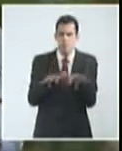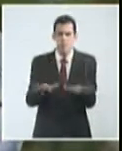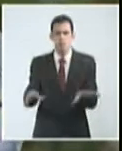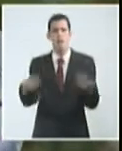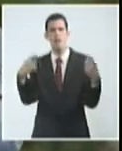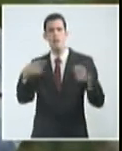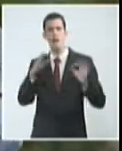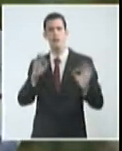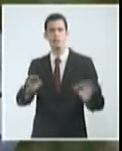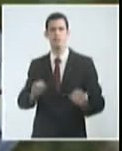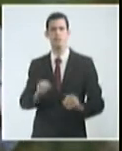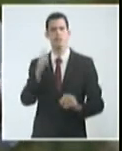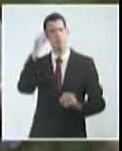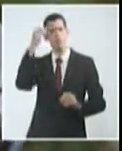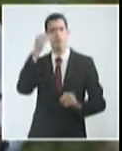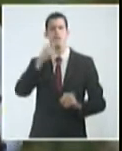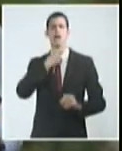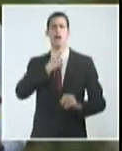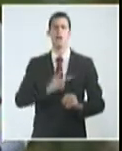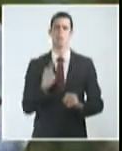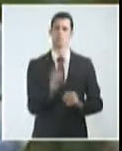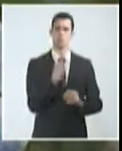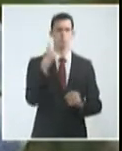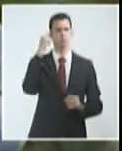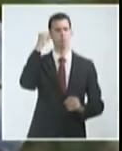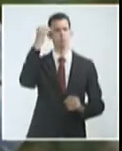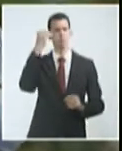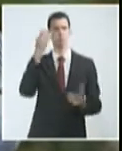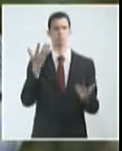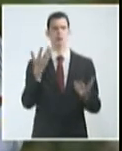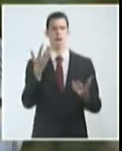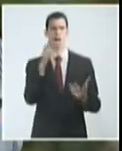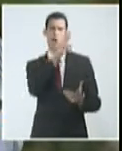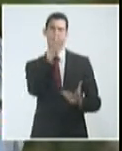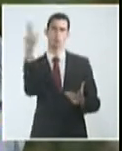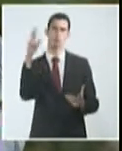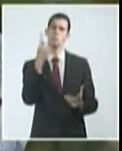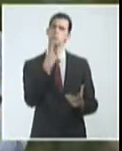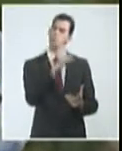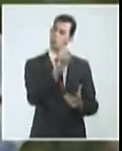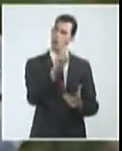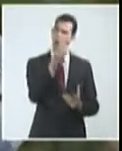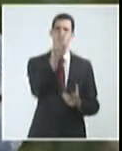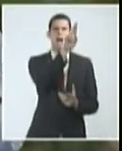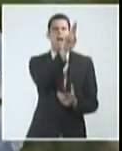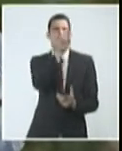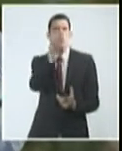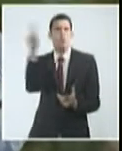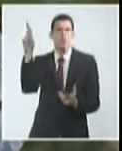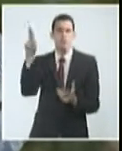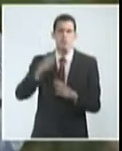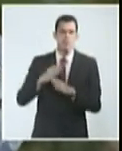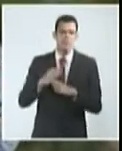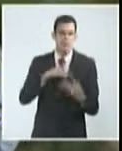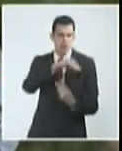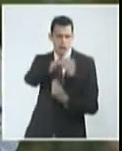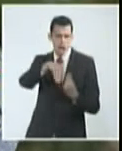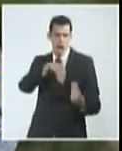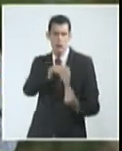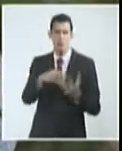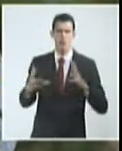hacer política, con los conceptos de hacer política en la revolución, con lo que definía Jara a partir de la experiencia del pensamiento